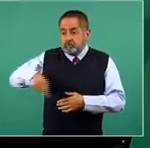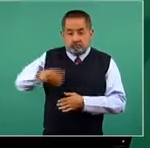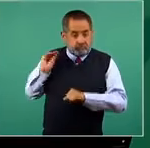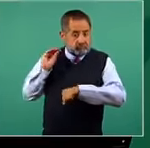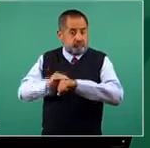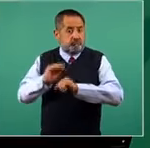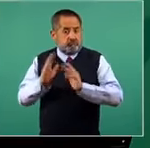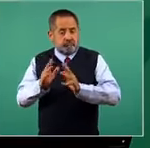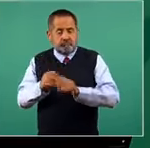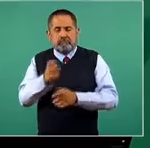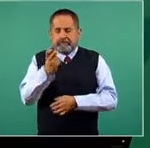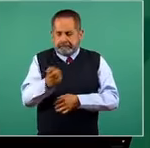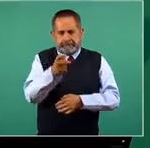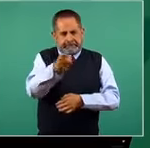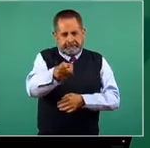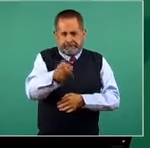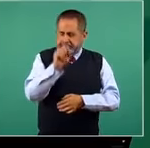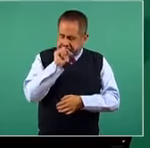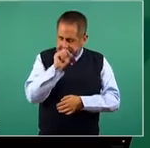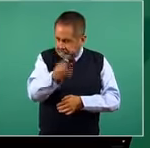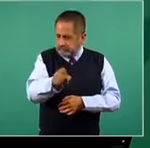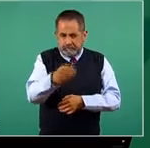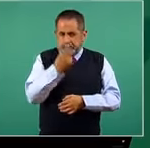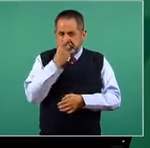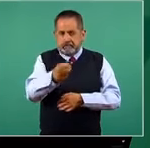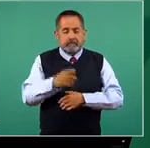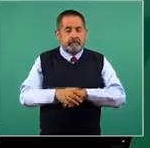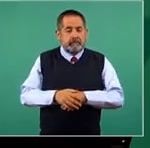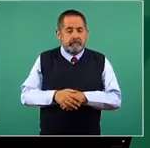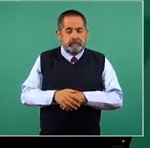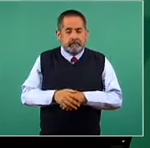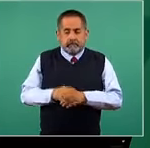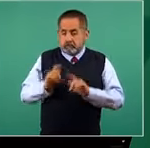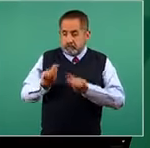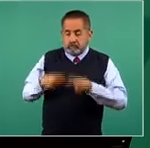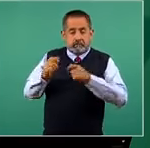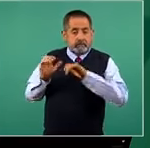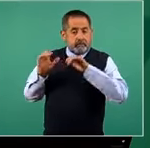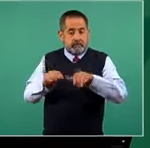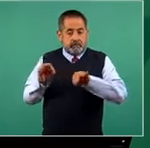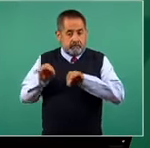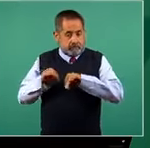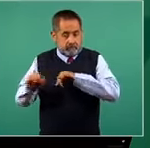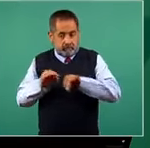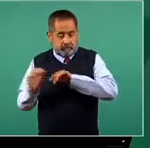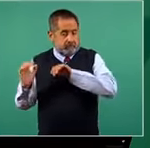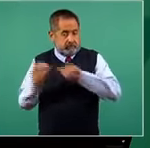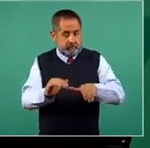instrumentando justamente tiene que ver con lo que usted dice, cuando se hace contratación de personal, buscar que